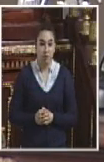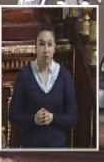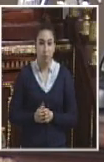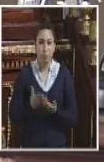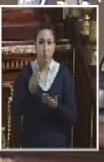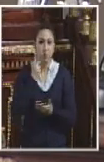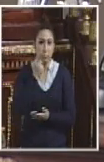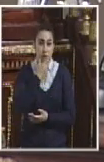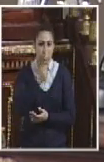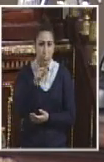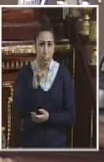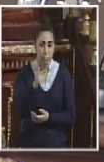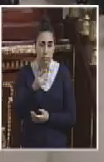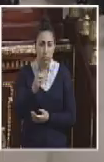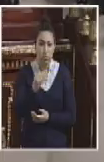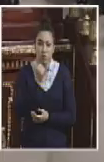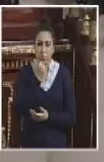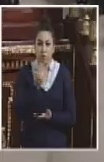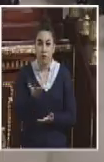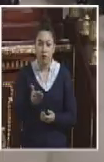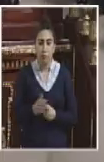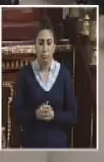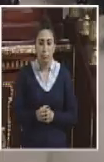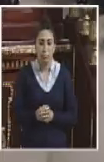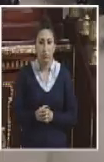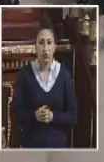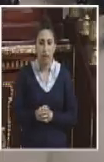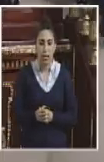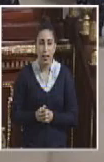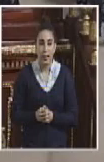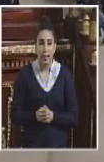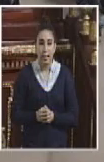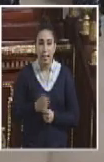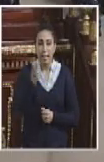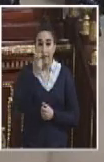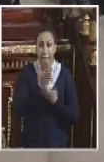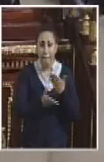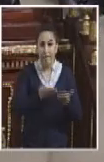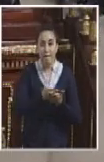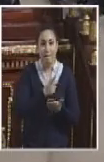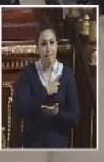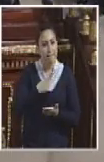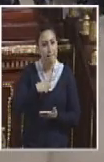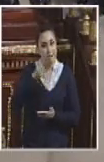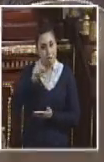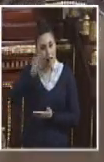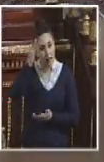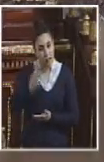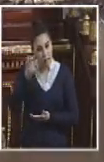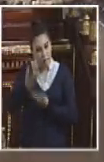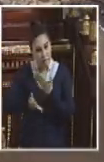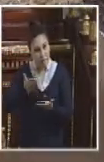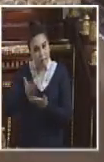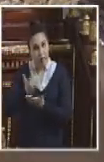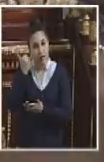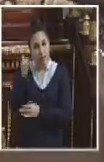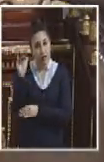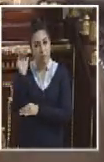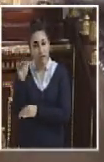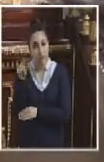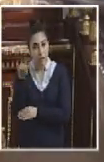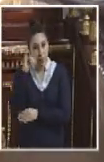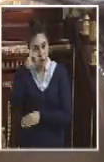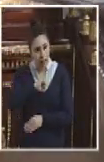diputado Diego Orlando. Gracias, presidenta. La solicitud es que se rechace el comunicado y se le haga saber a la jefa de